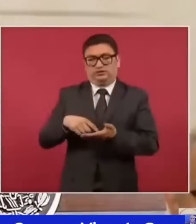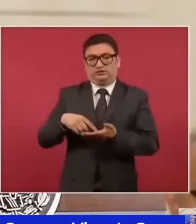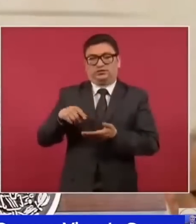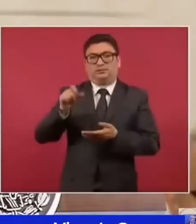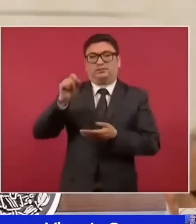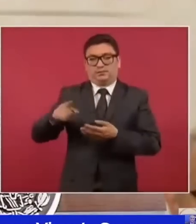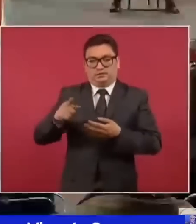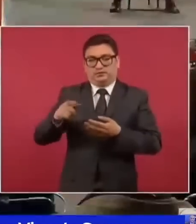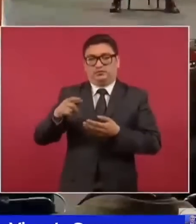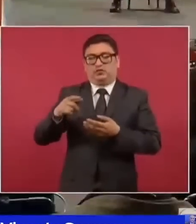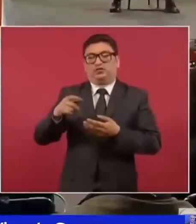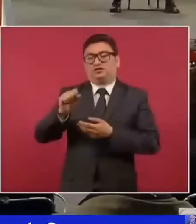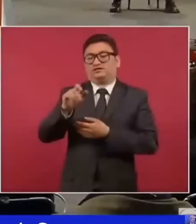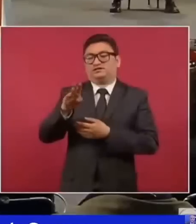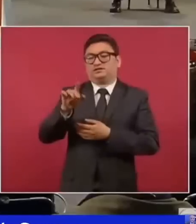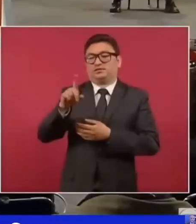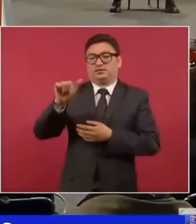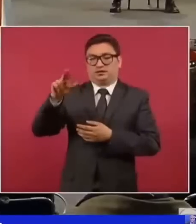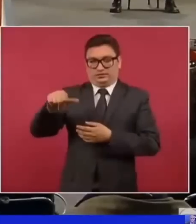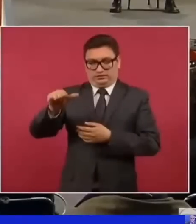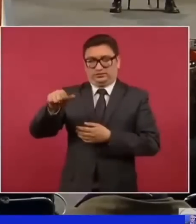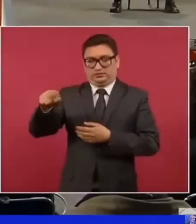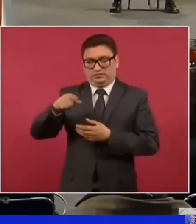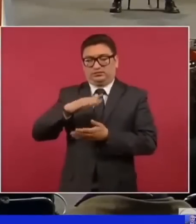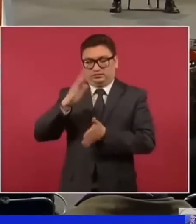El rey Zambada. Zambada, sí.